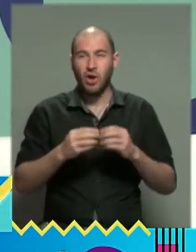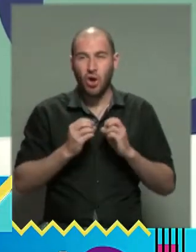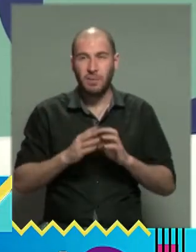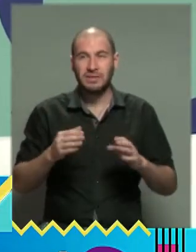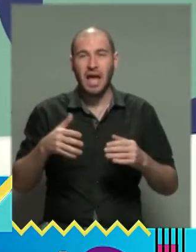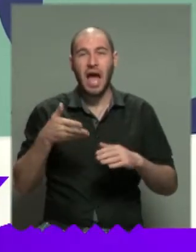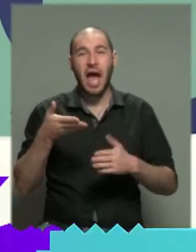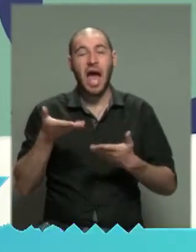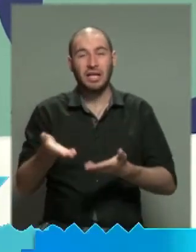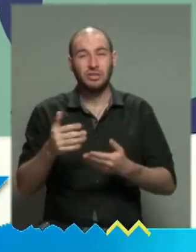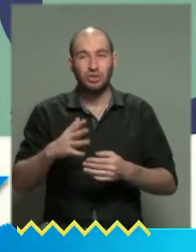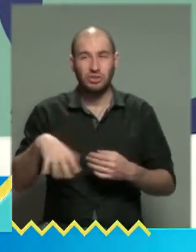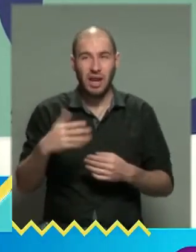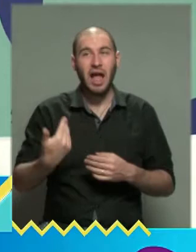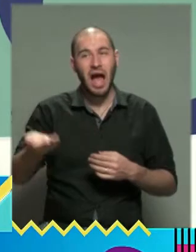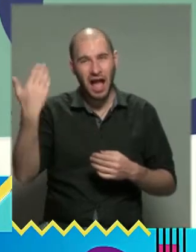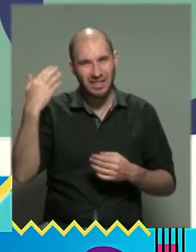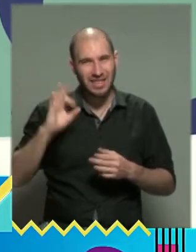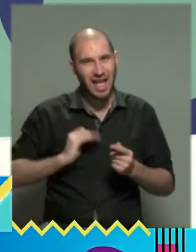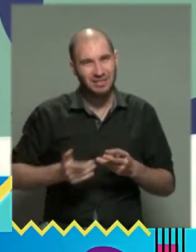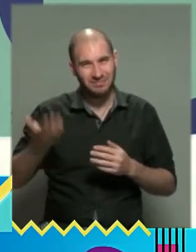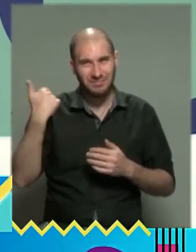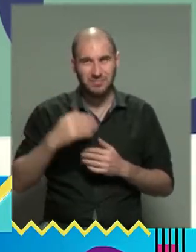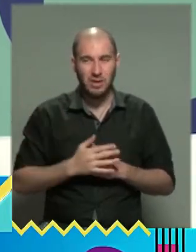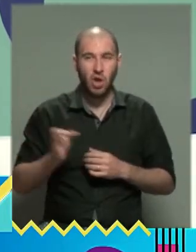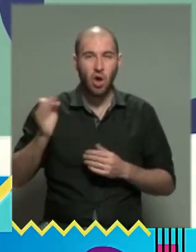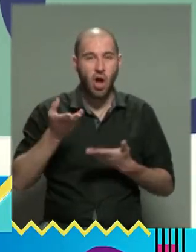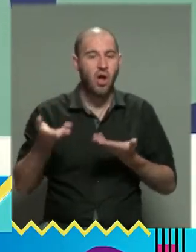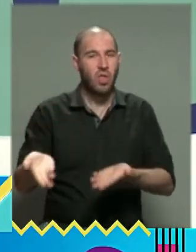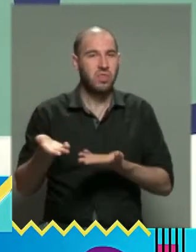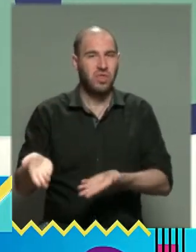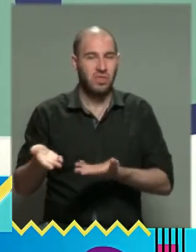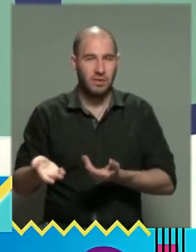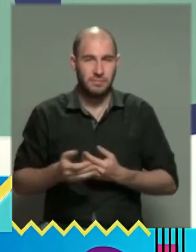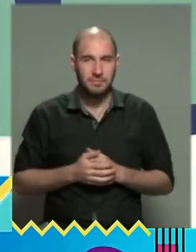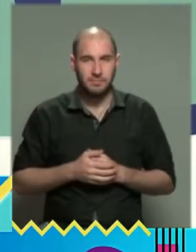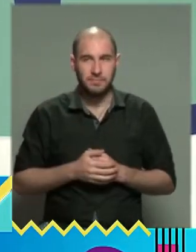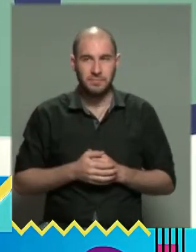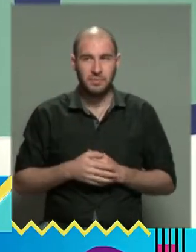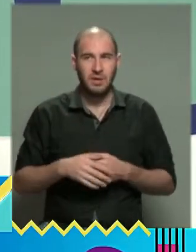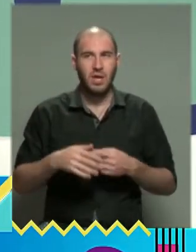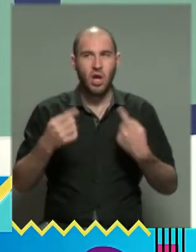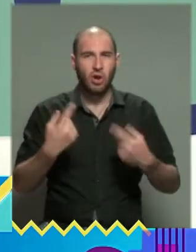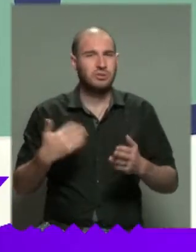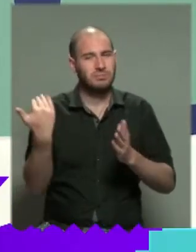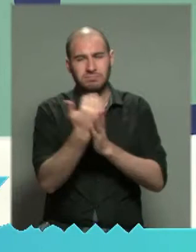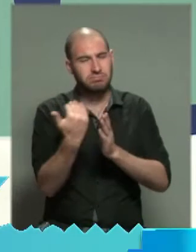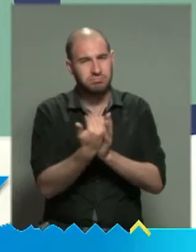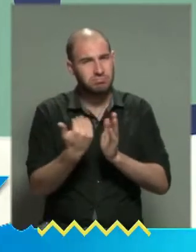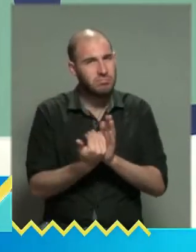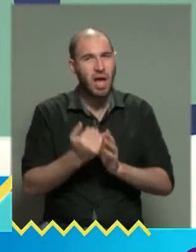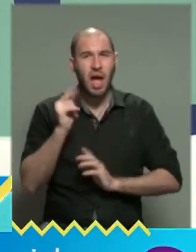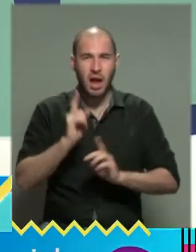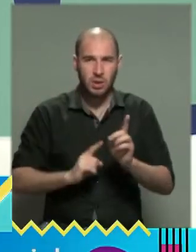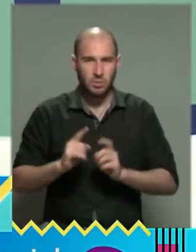acción social, que se llamaba hace muchos años, o el asistencialismo, eran situaciones puntuales y concretas,